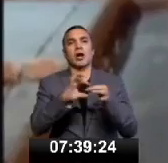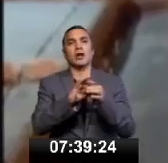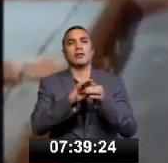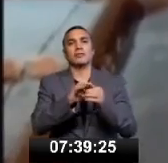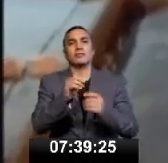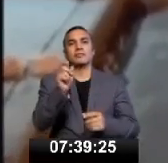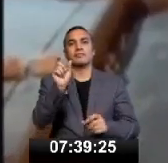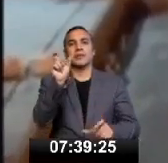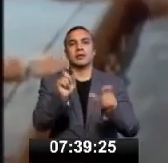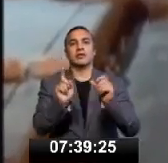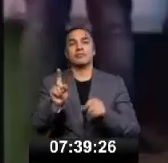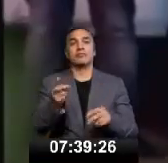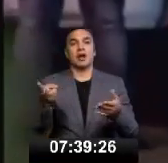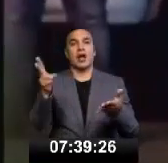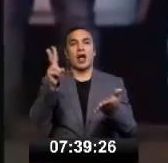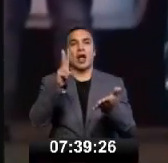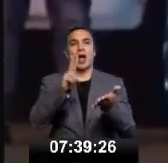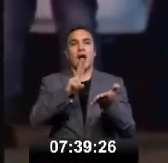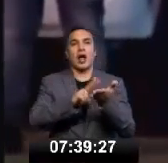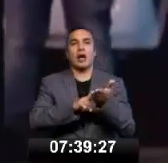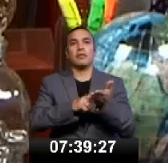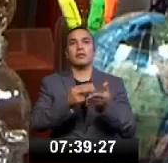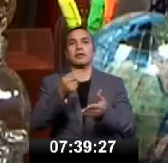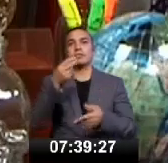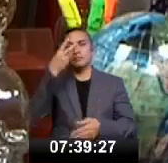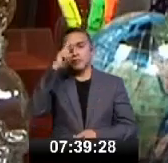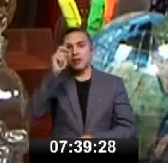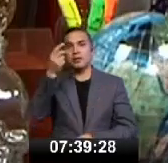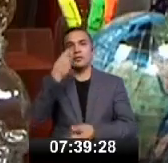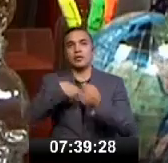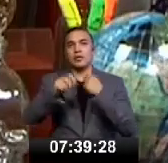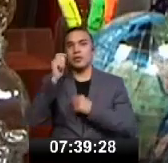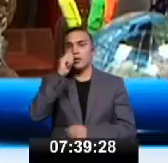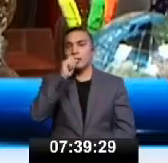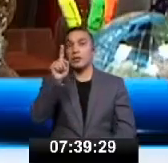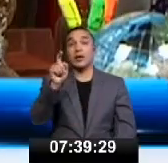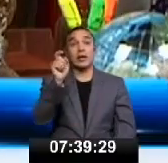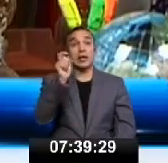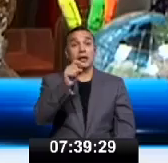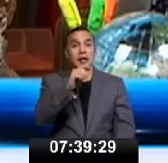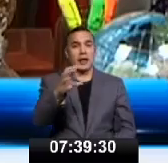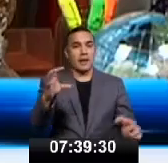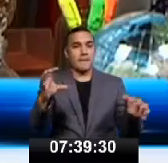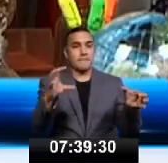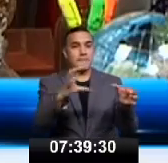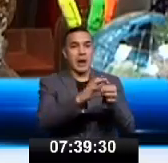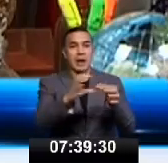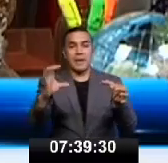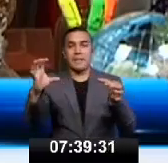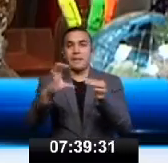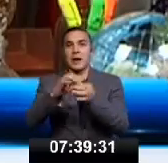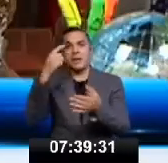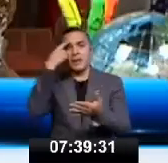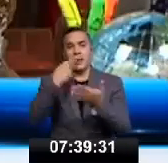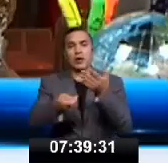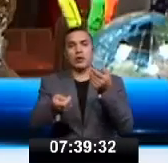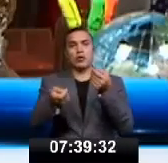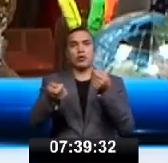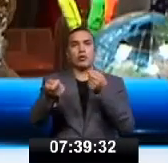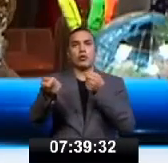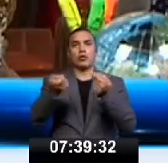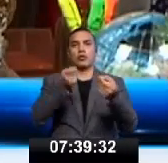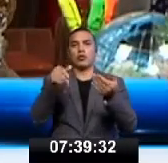Oliver Sinisterra y ambos al cártel de Sinaloa. Necesitan tener a esa estructura a su servicio para que controle